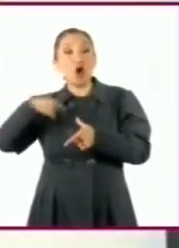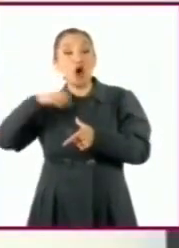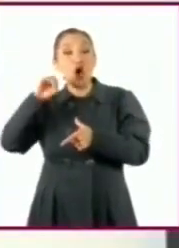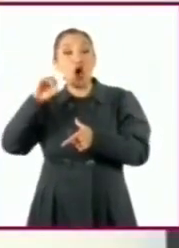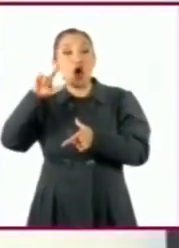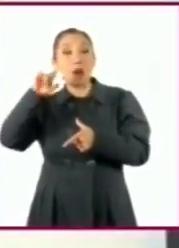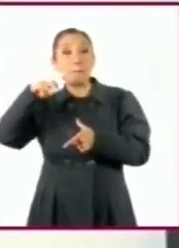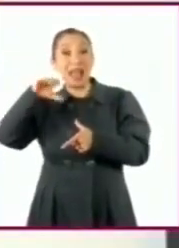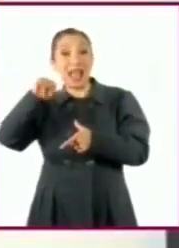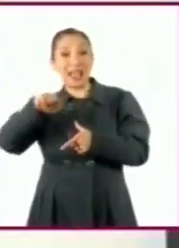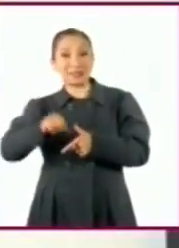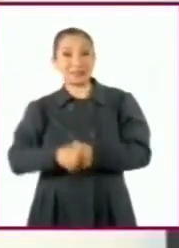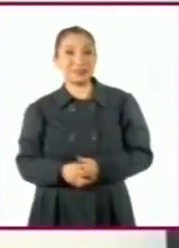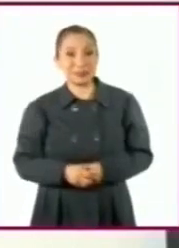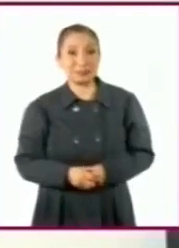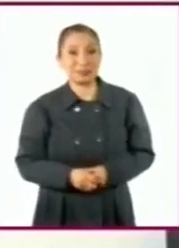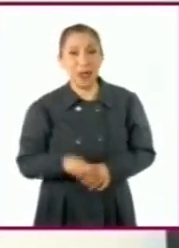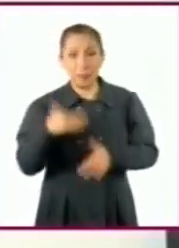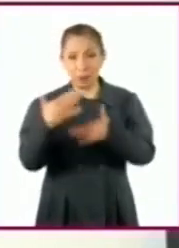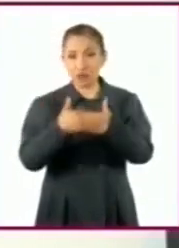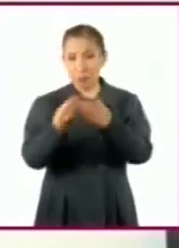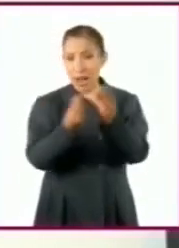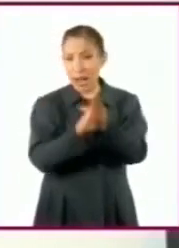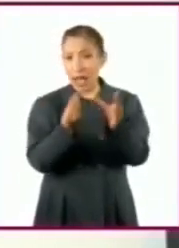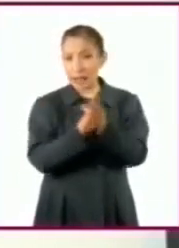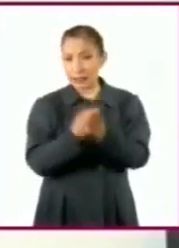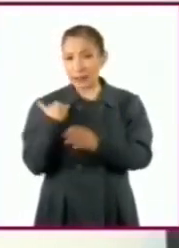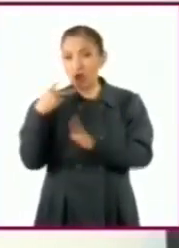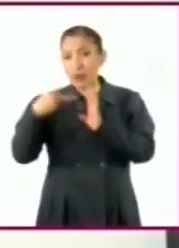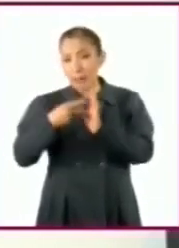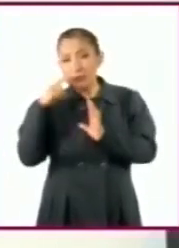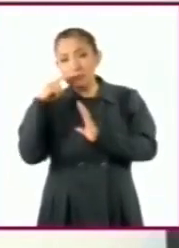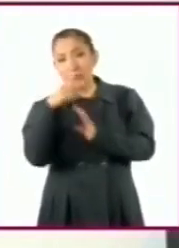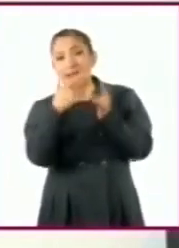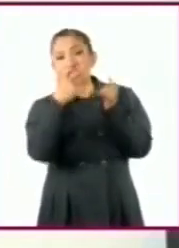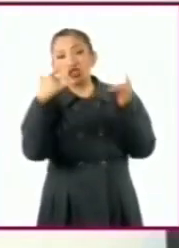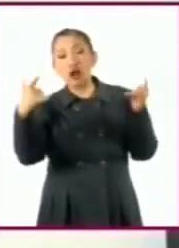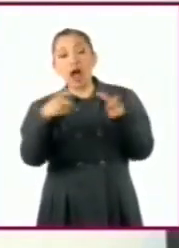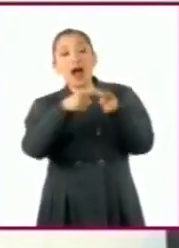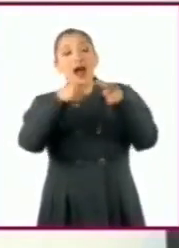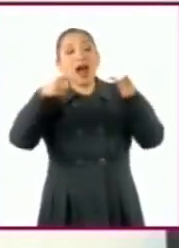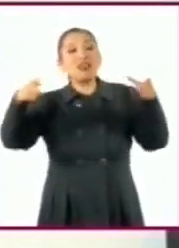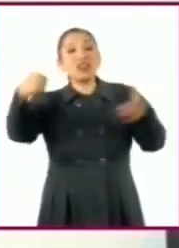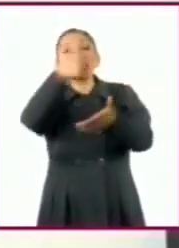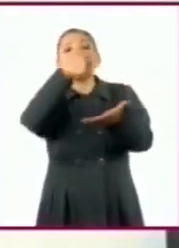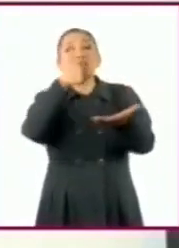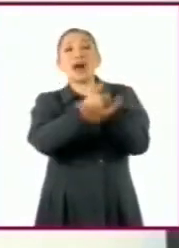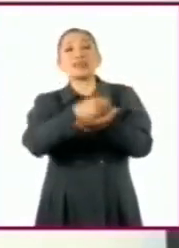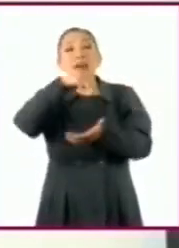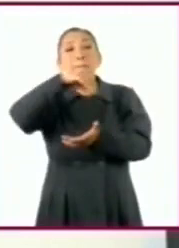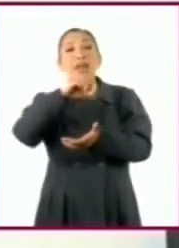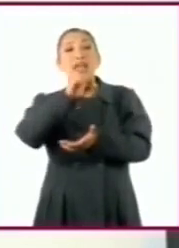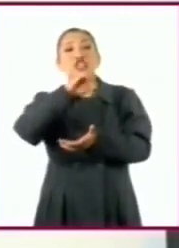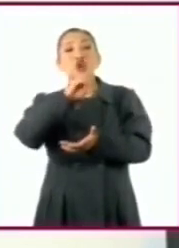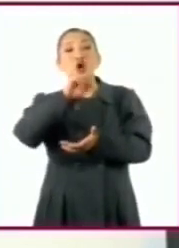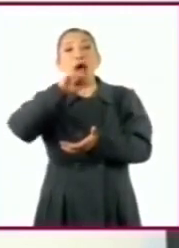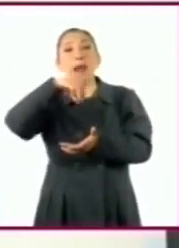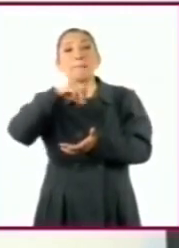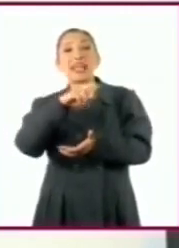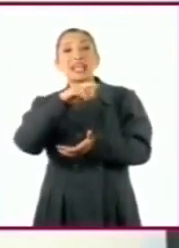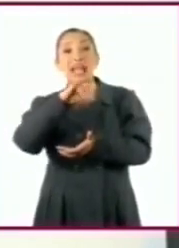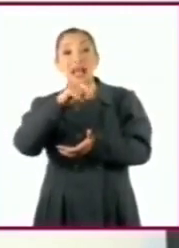finales de la Edad de Hielo. Pero sobre todo, permitirá refutar la teoría que sostiene que en la cacería de mamuts no se